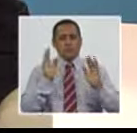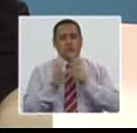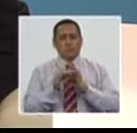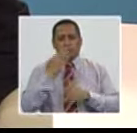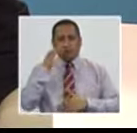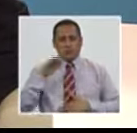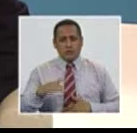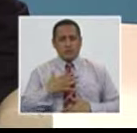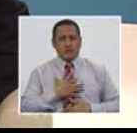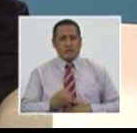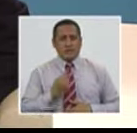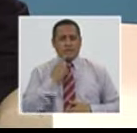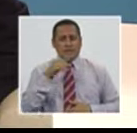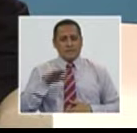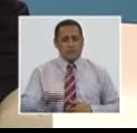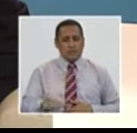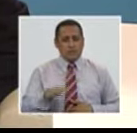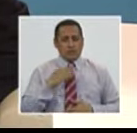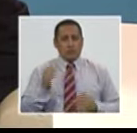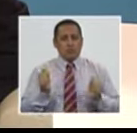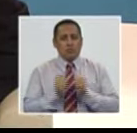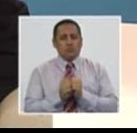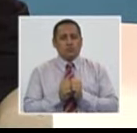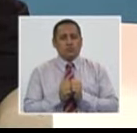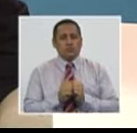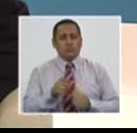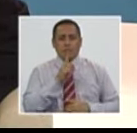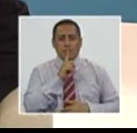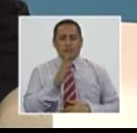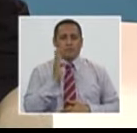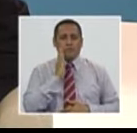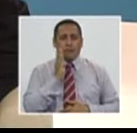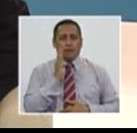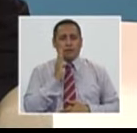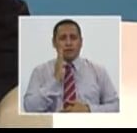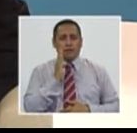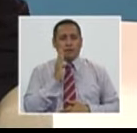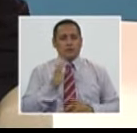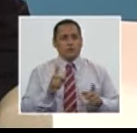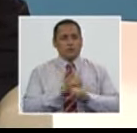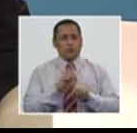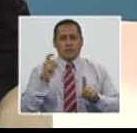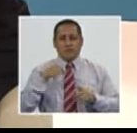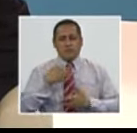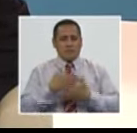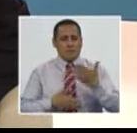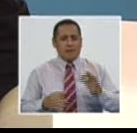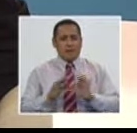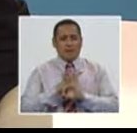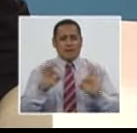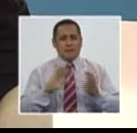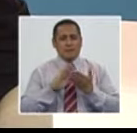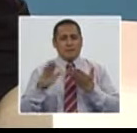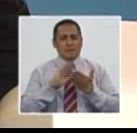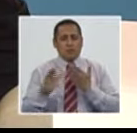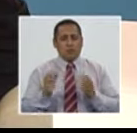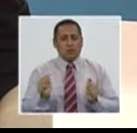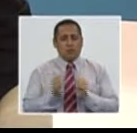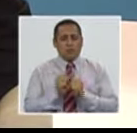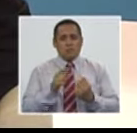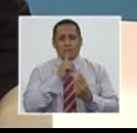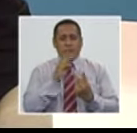un niño menor de edad que viaja con sus con su padre y su madre no necesita de ningún permiso